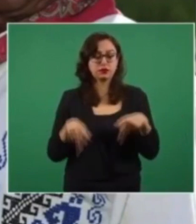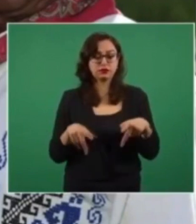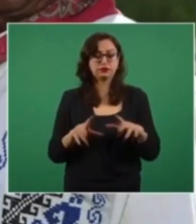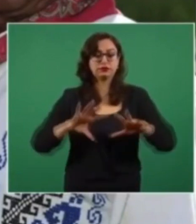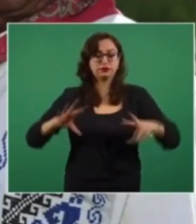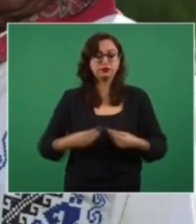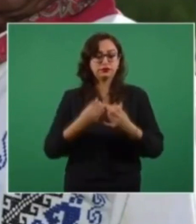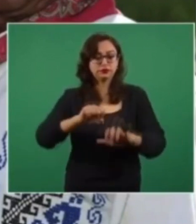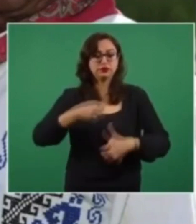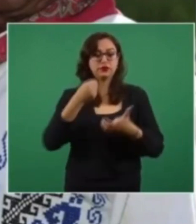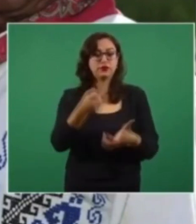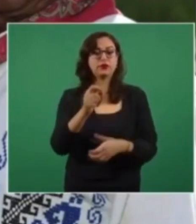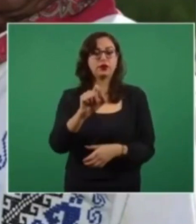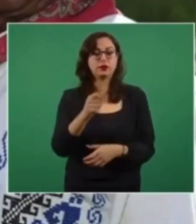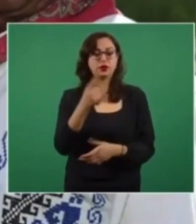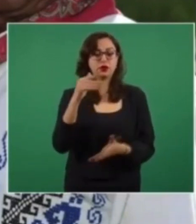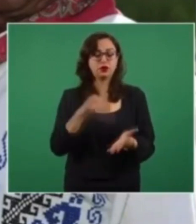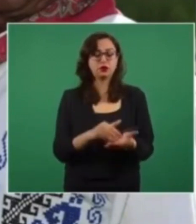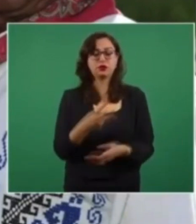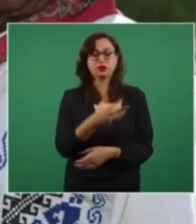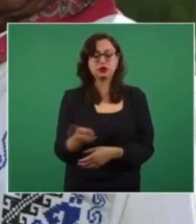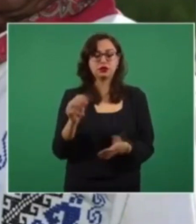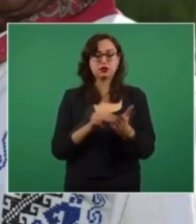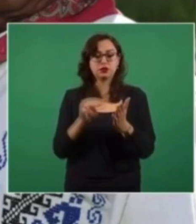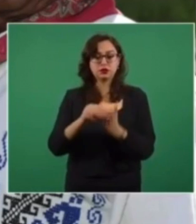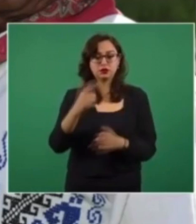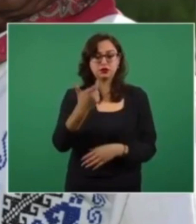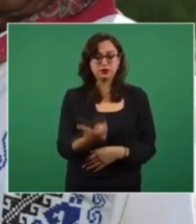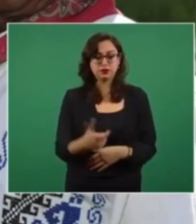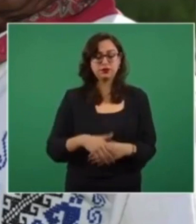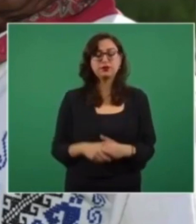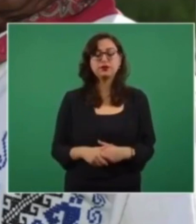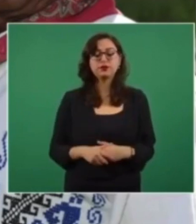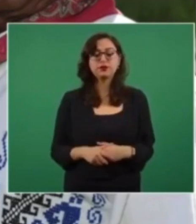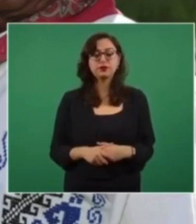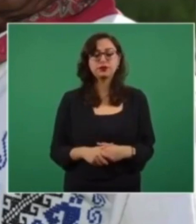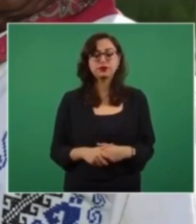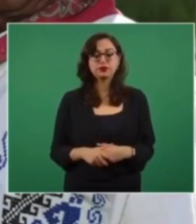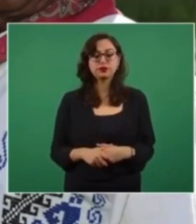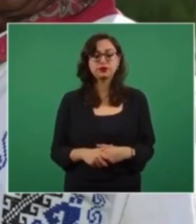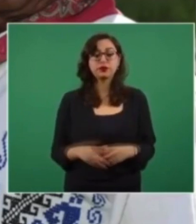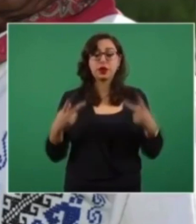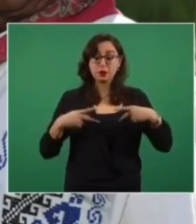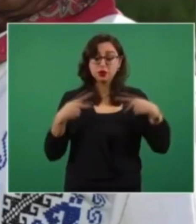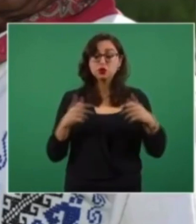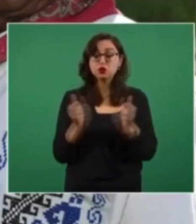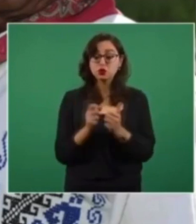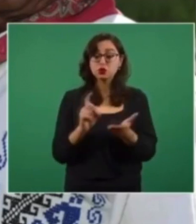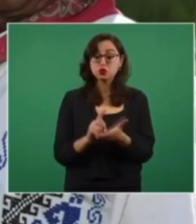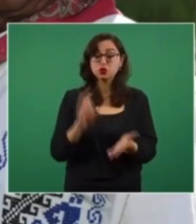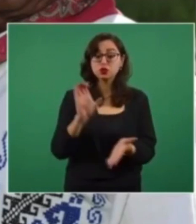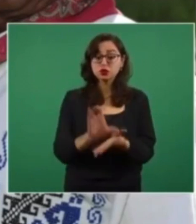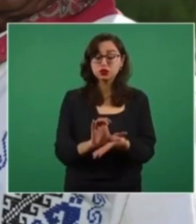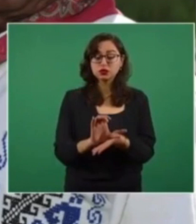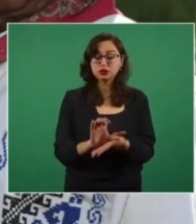inversión de 21 mil 300 millones de pesos. Para apoyar a las personas con discapacidad permanente,